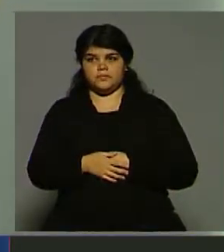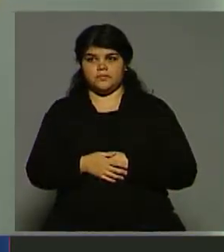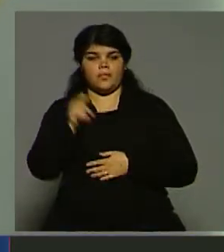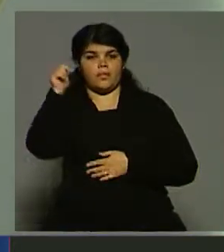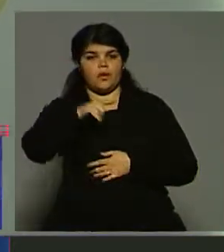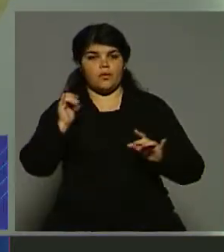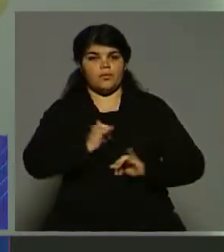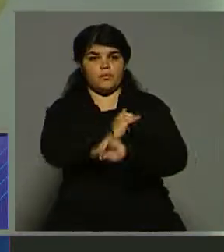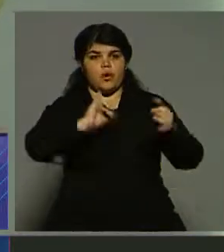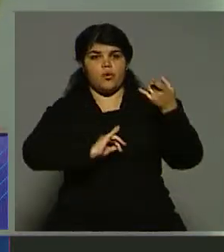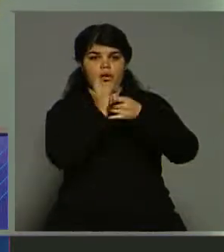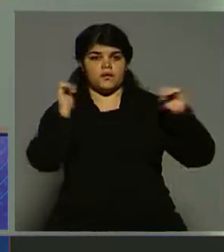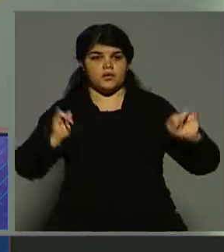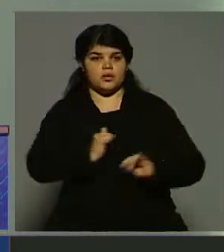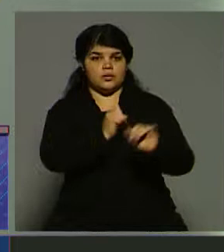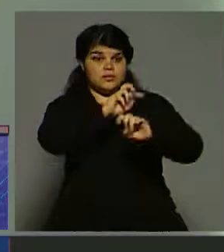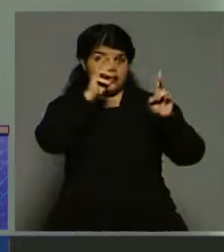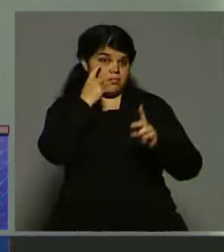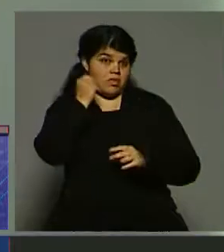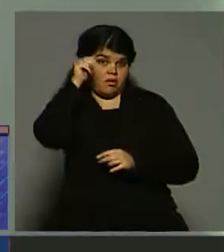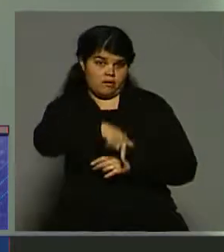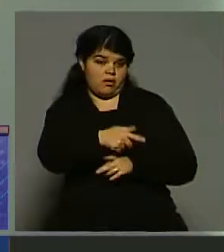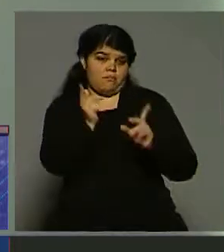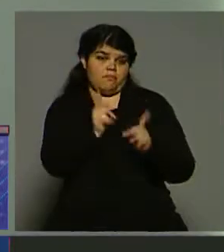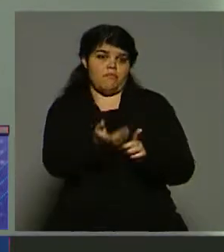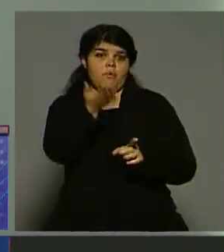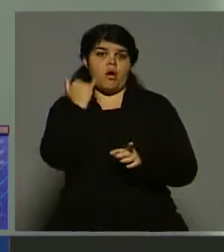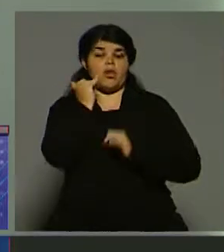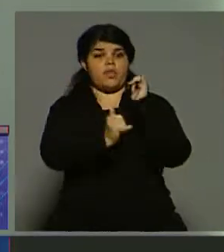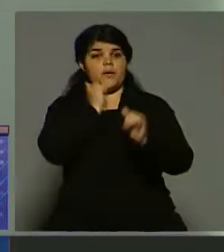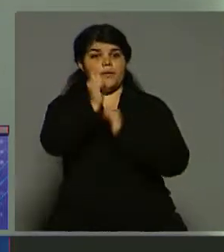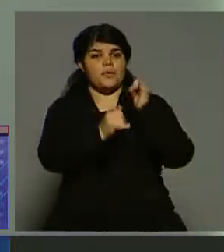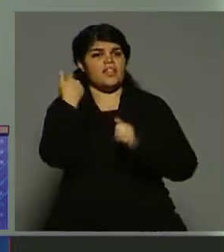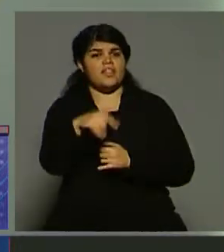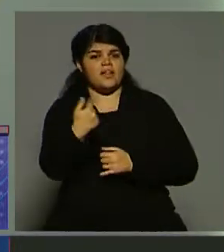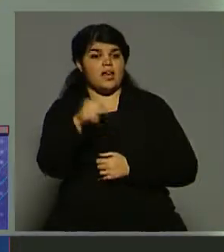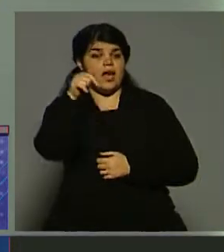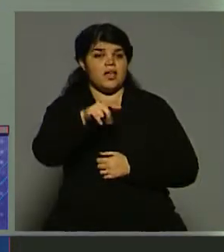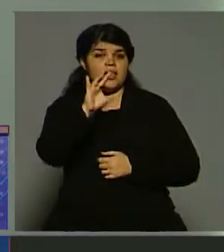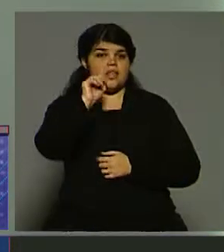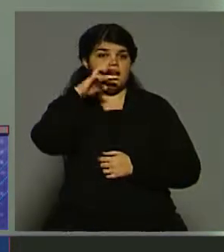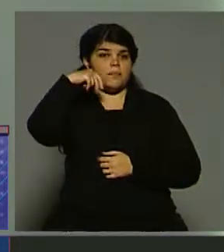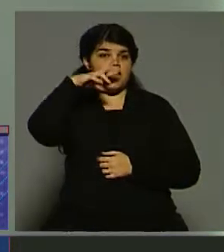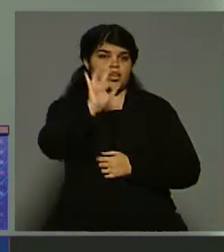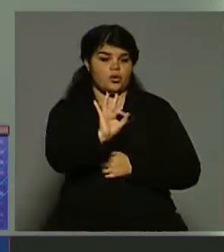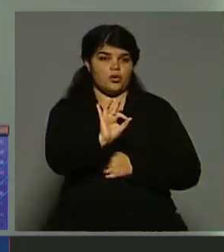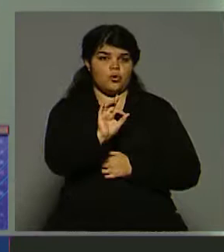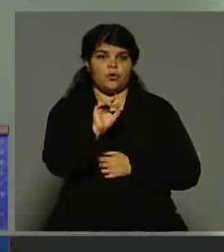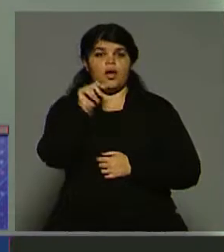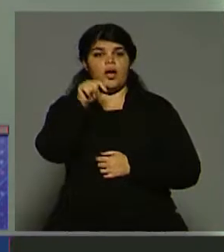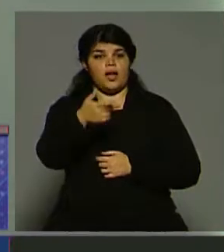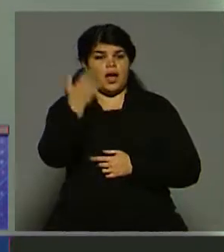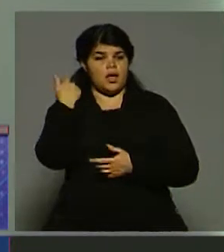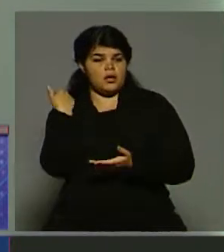Vamos a dar inicio a Universidad Noticias con el tema del día, lo que decíamos recién, lo que sucedió con Dalmiro Garay, quien fue propuesto en su momento por